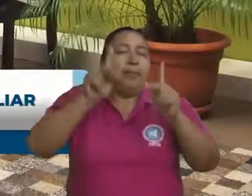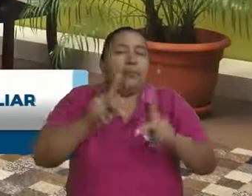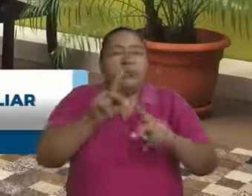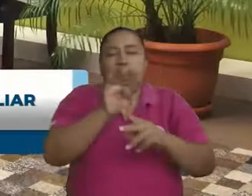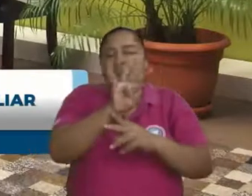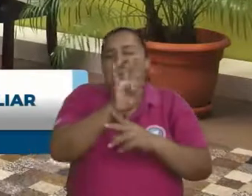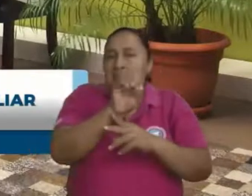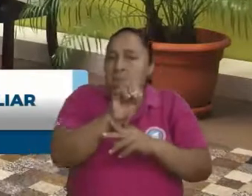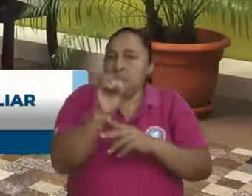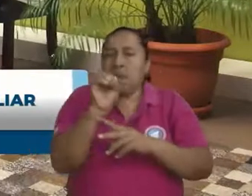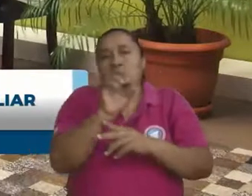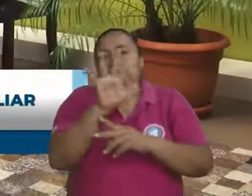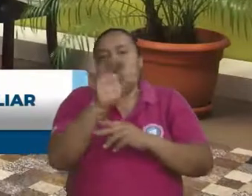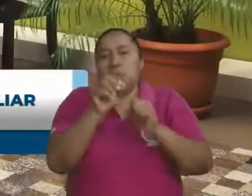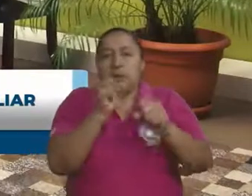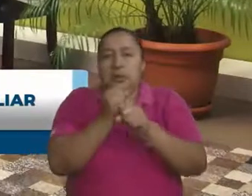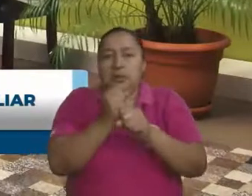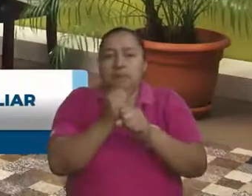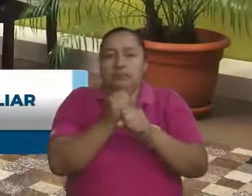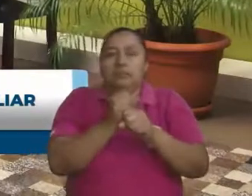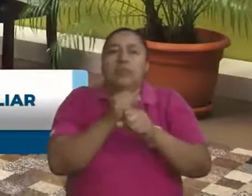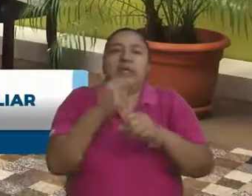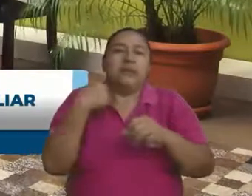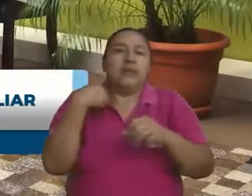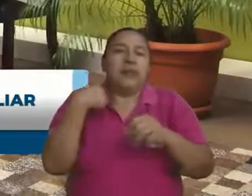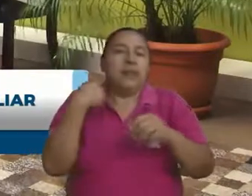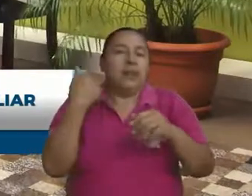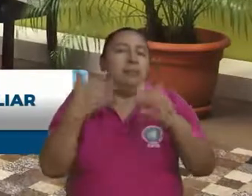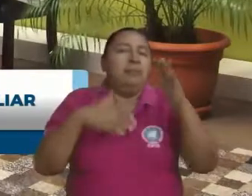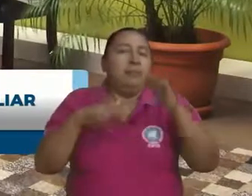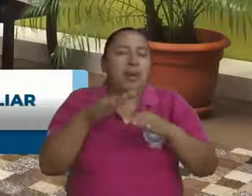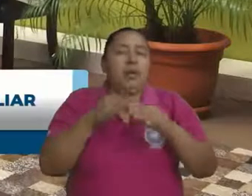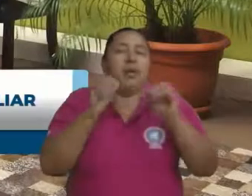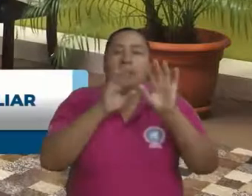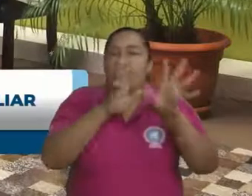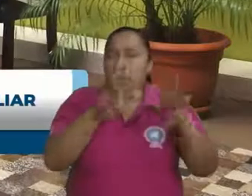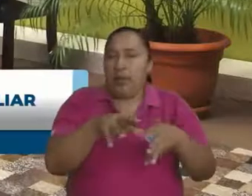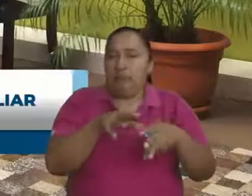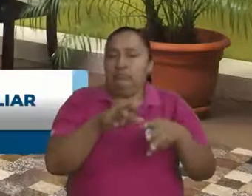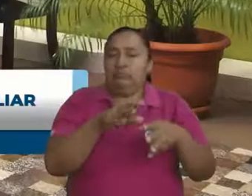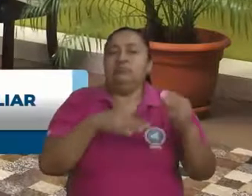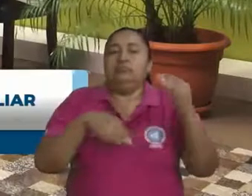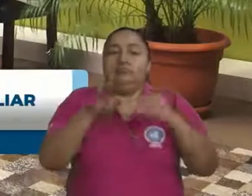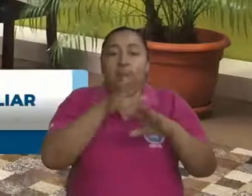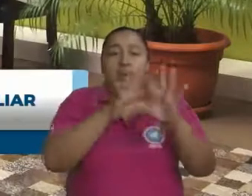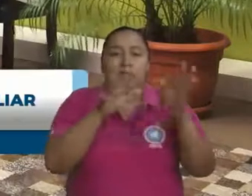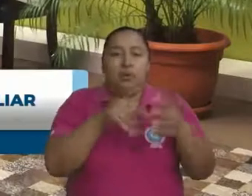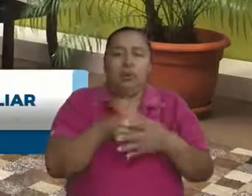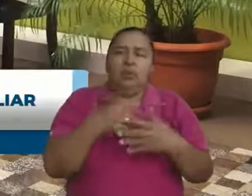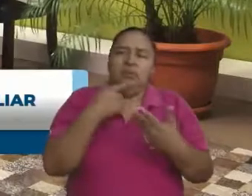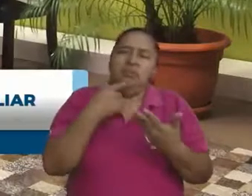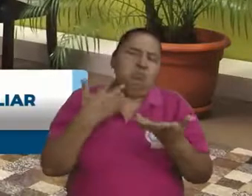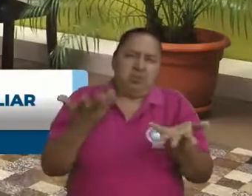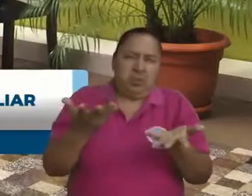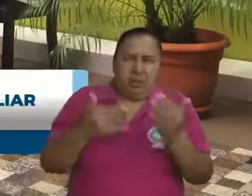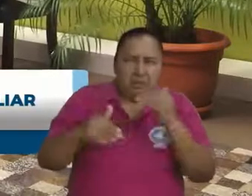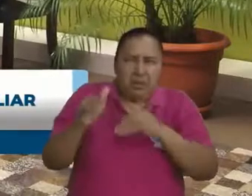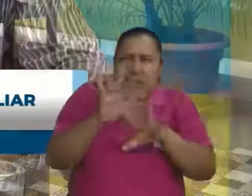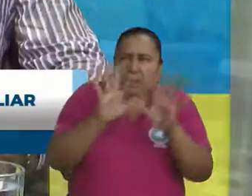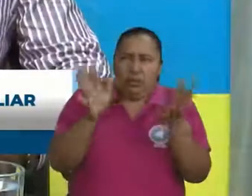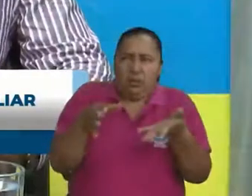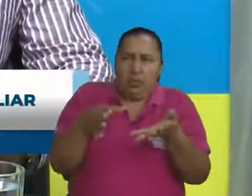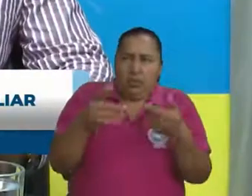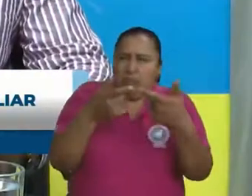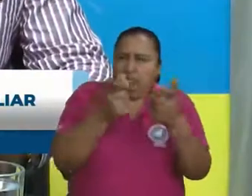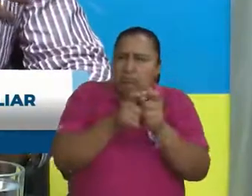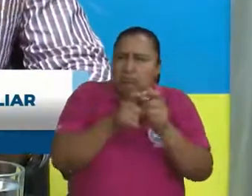50 años, siendo el sexo más frecuente, pues el sexo femenino. Así es. ¿Por qué se presenta mayoritariamente en este